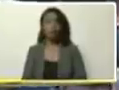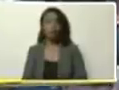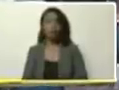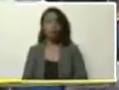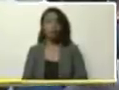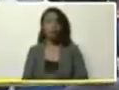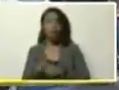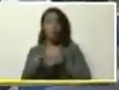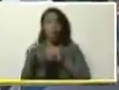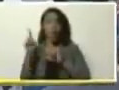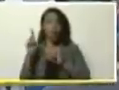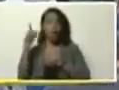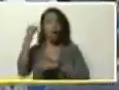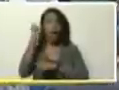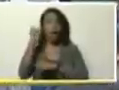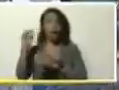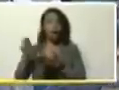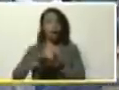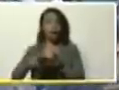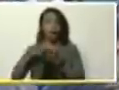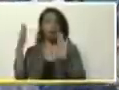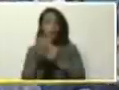Lo otro que hay que recuperar